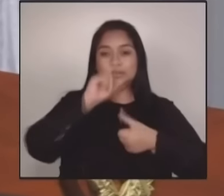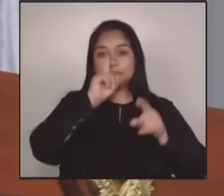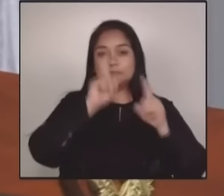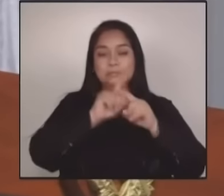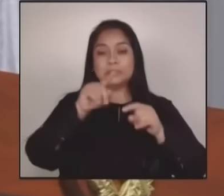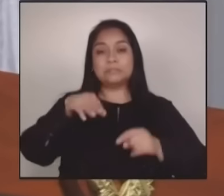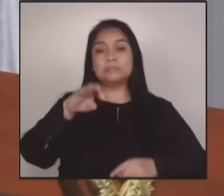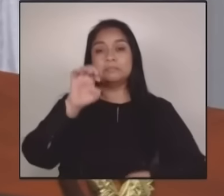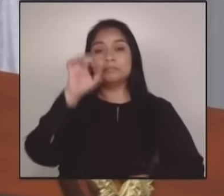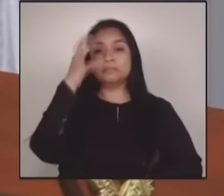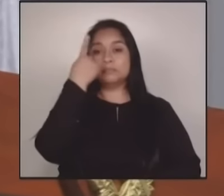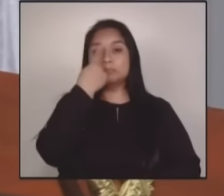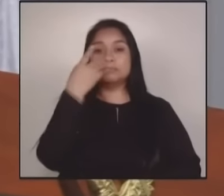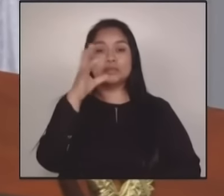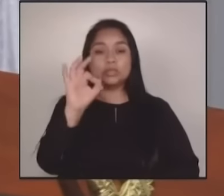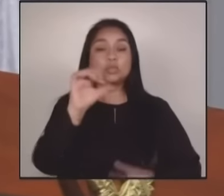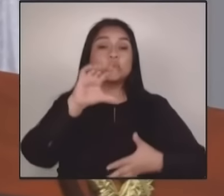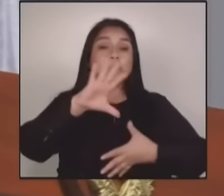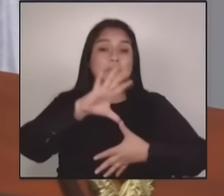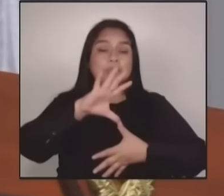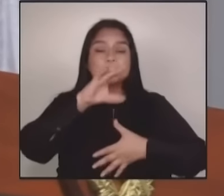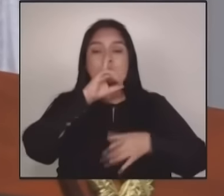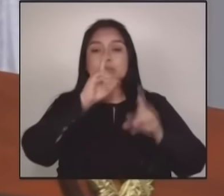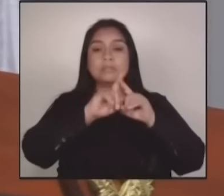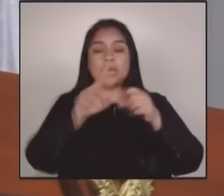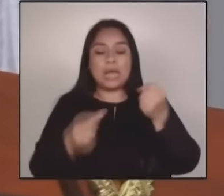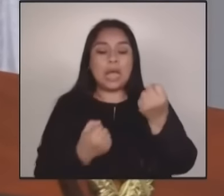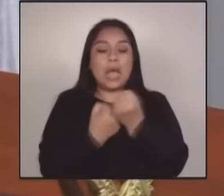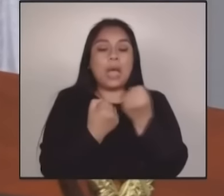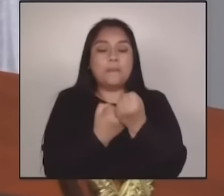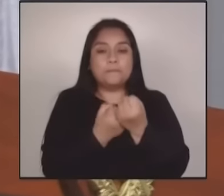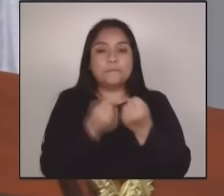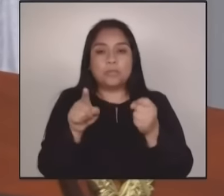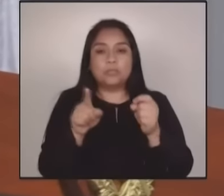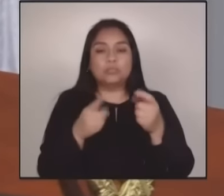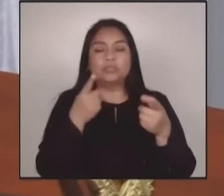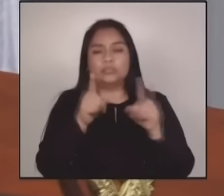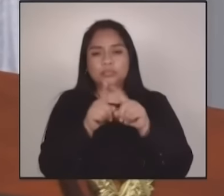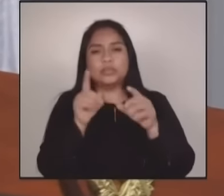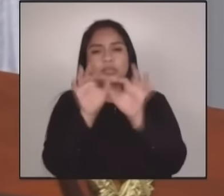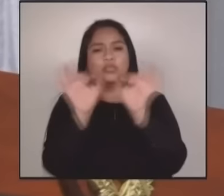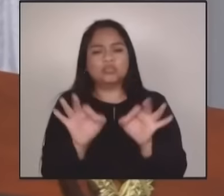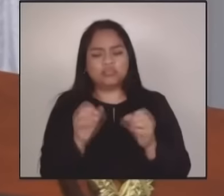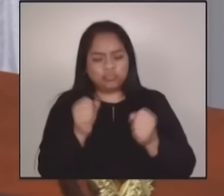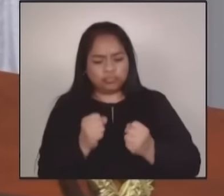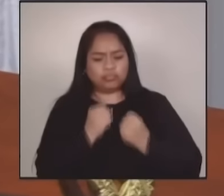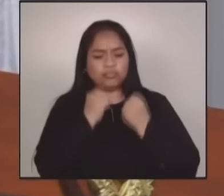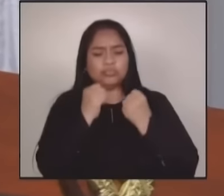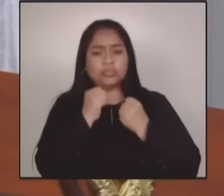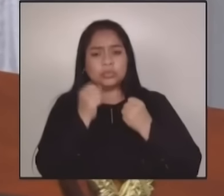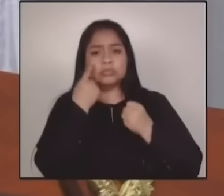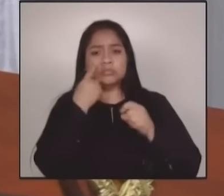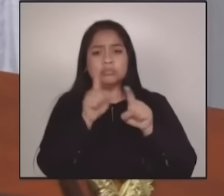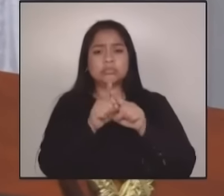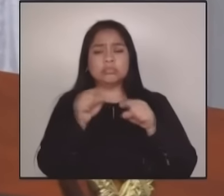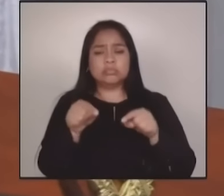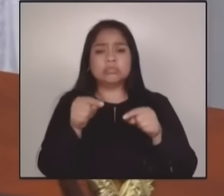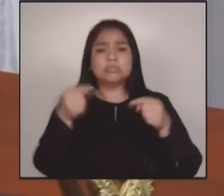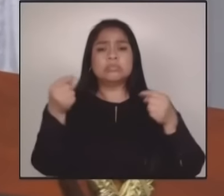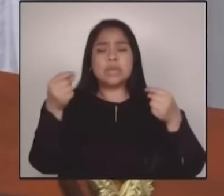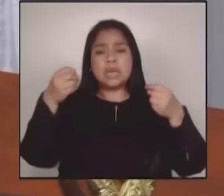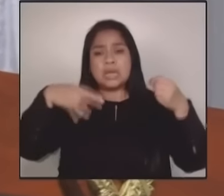Mesoamérica, y respaldaremos de una manera sólida una transición energética justa.